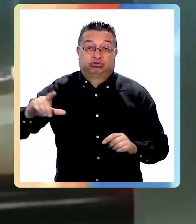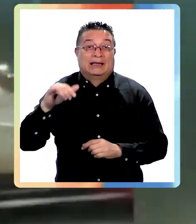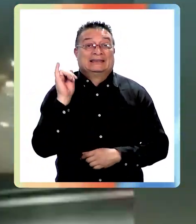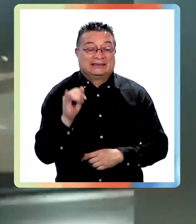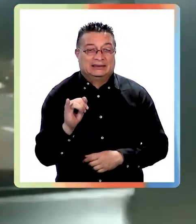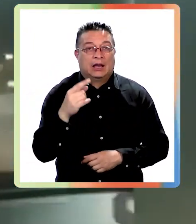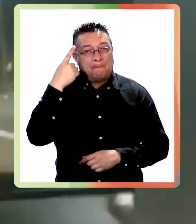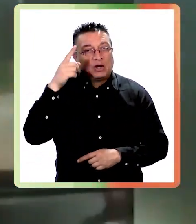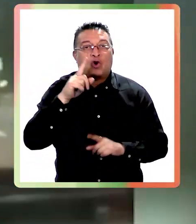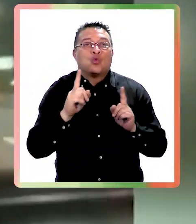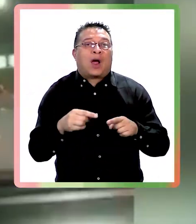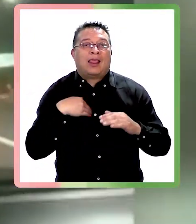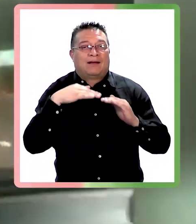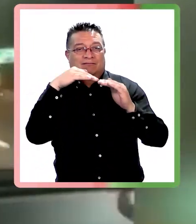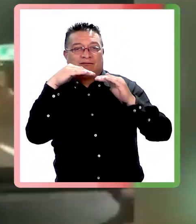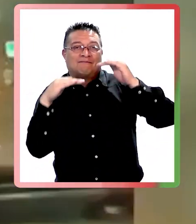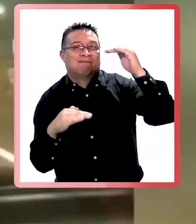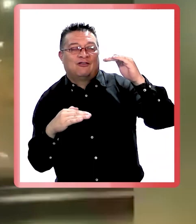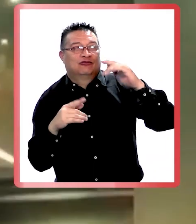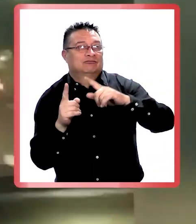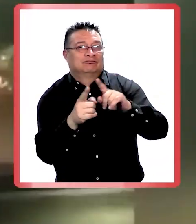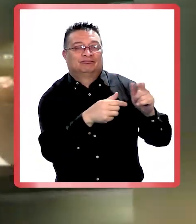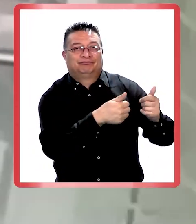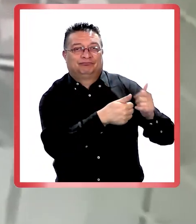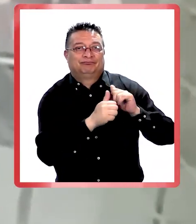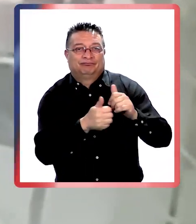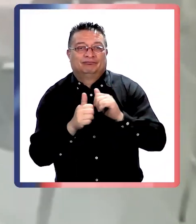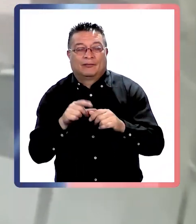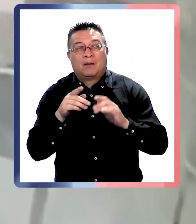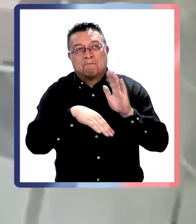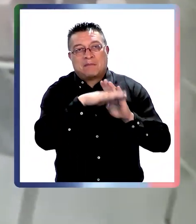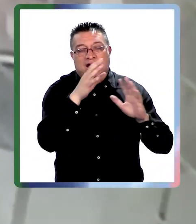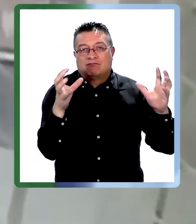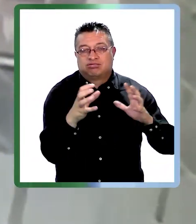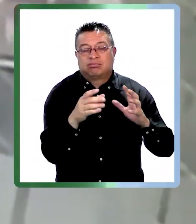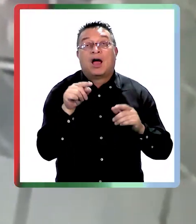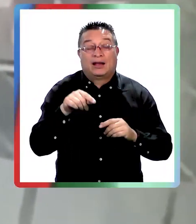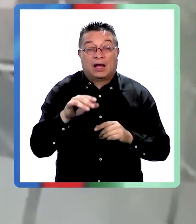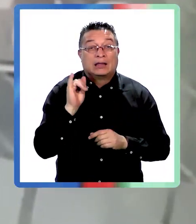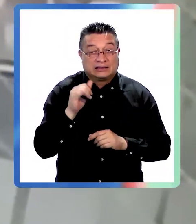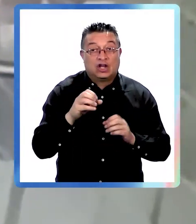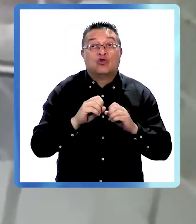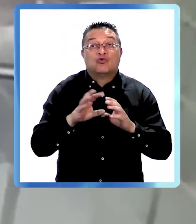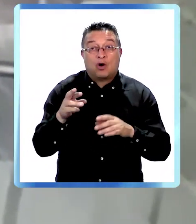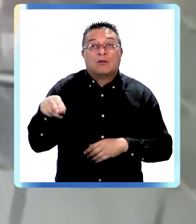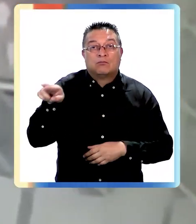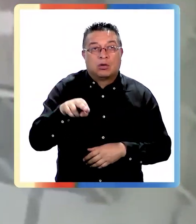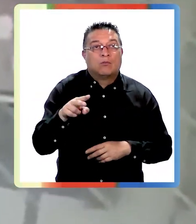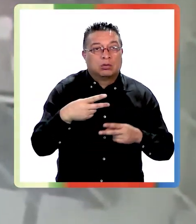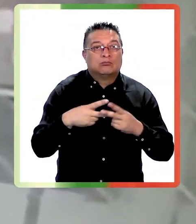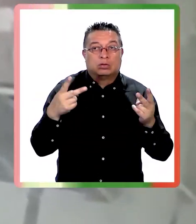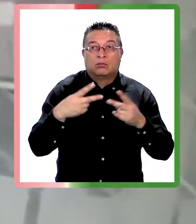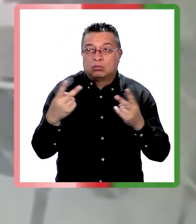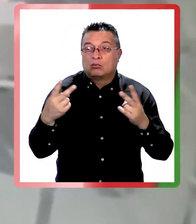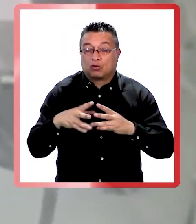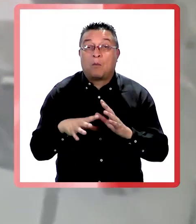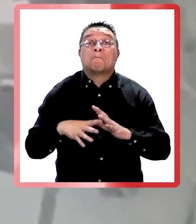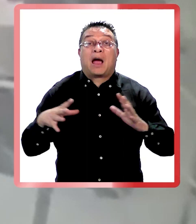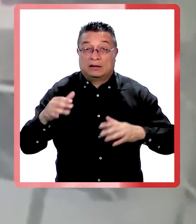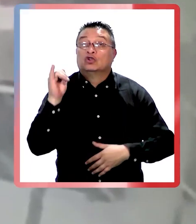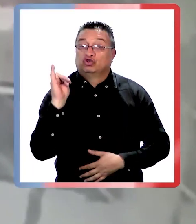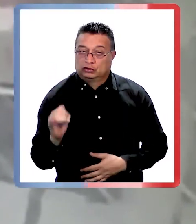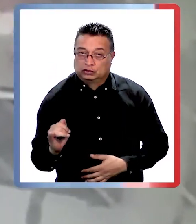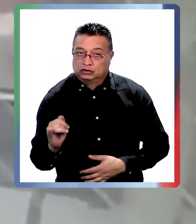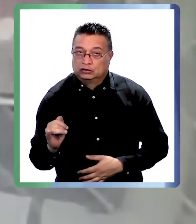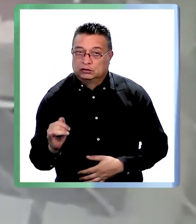en los últimos años. Y sí ha habido un aumento también como en la magnitud y en la repercusión de los casos,